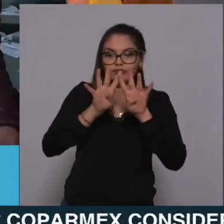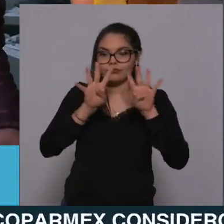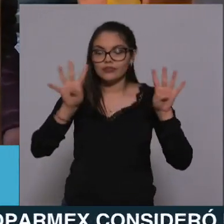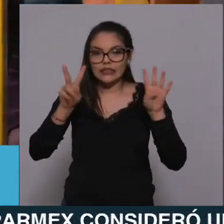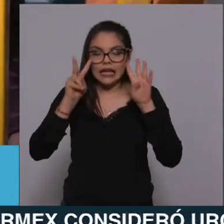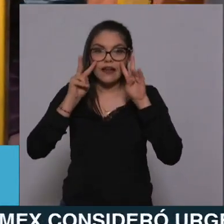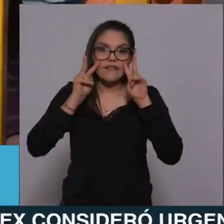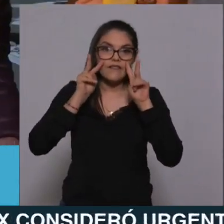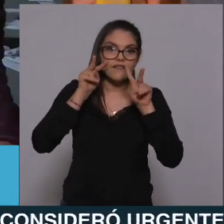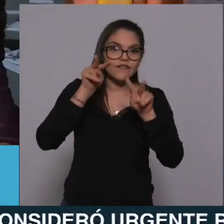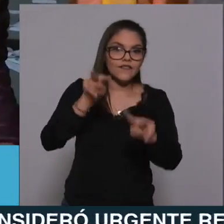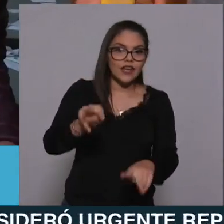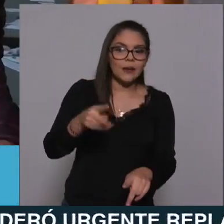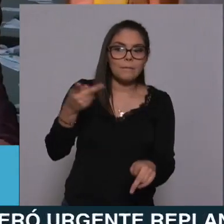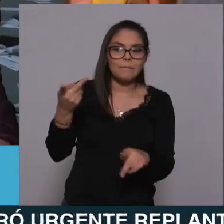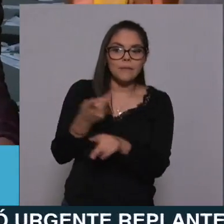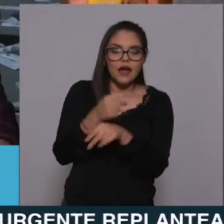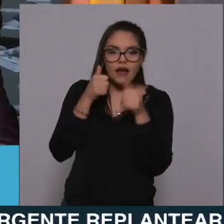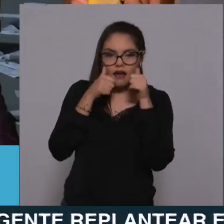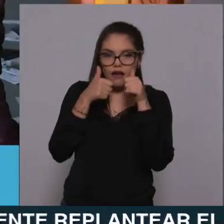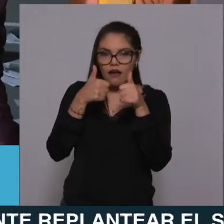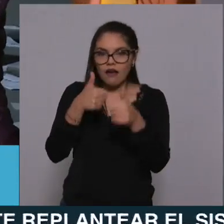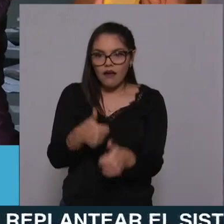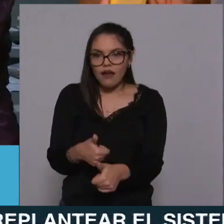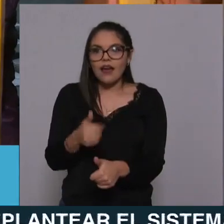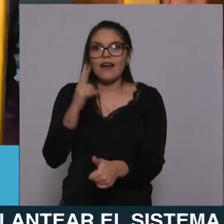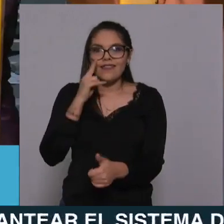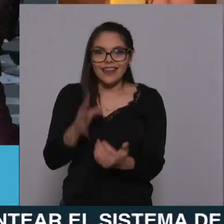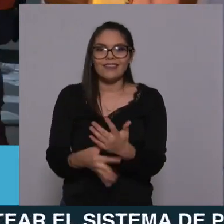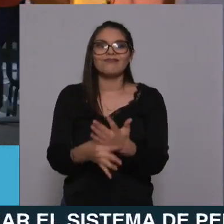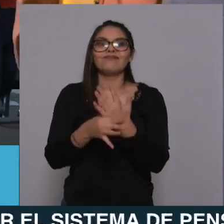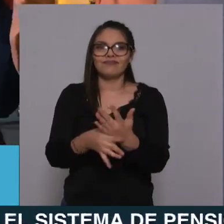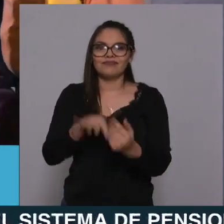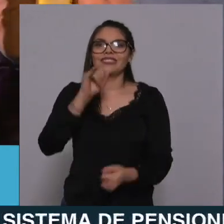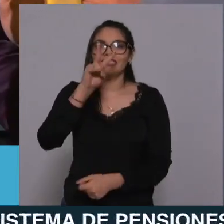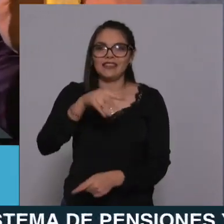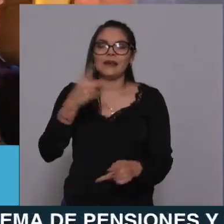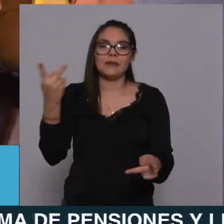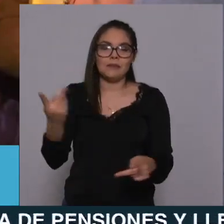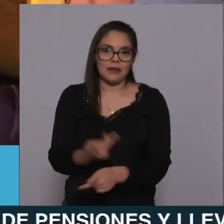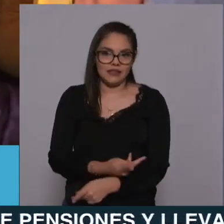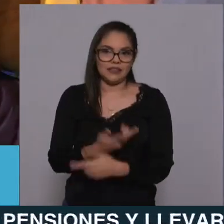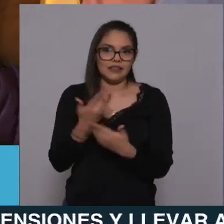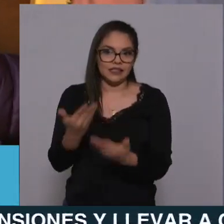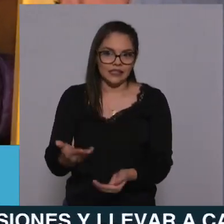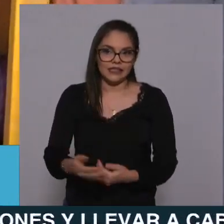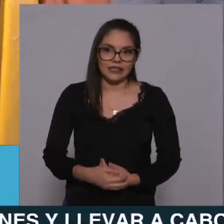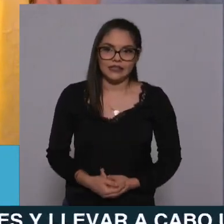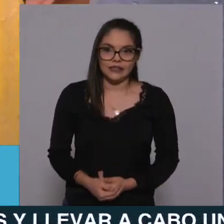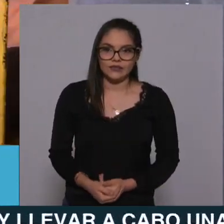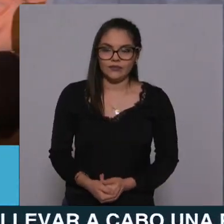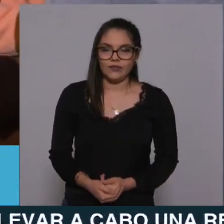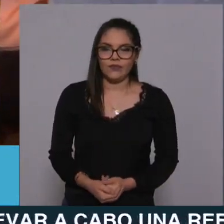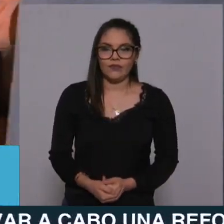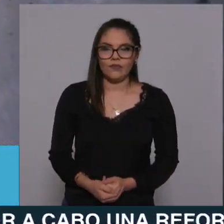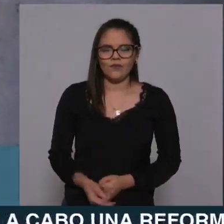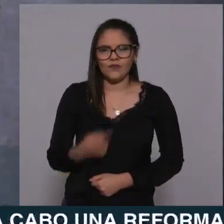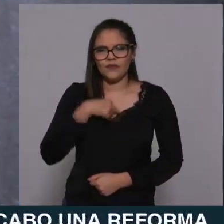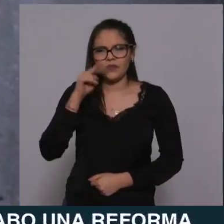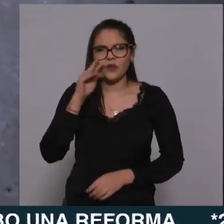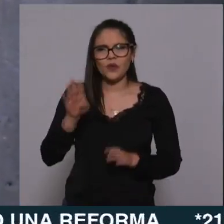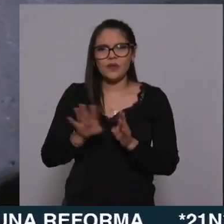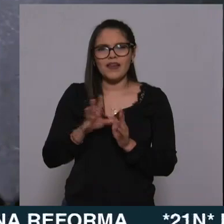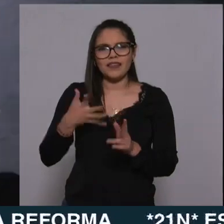presentes, dando dando fe de todo esto que está pasando, y vemos cómo están quitando